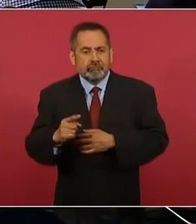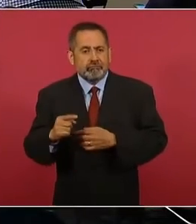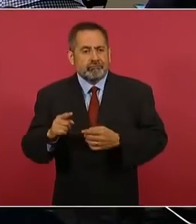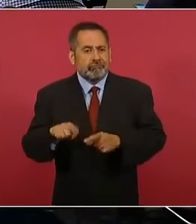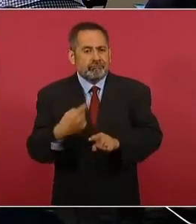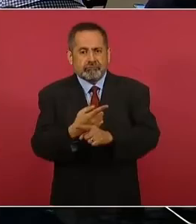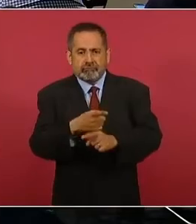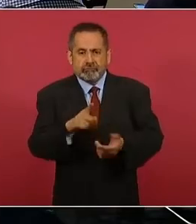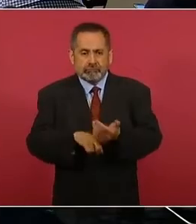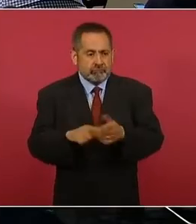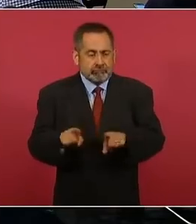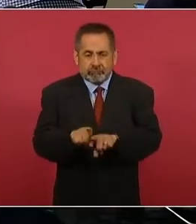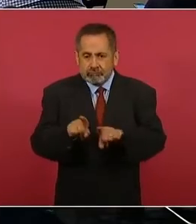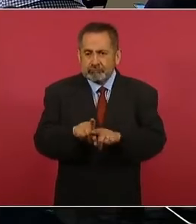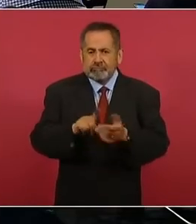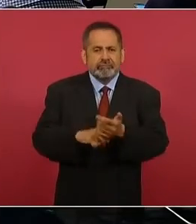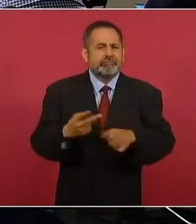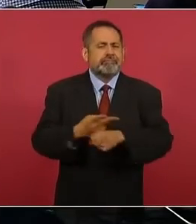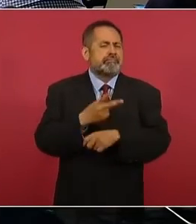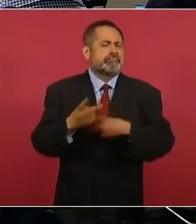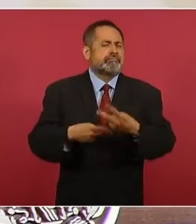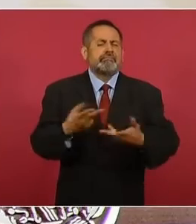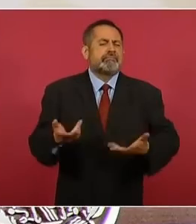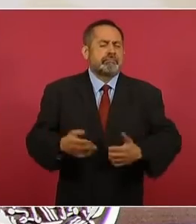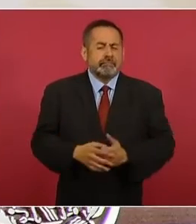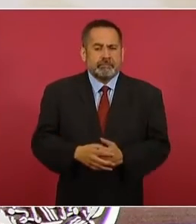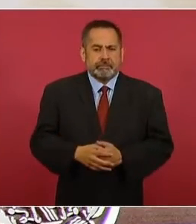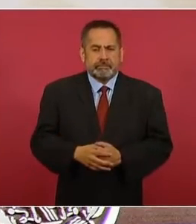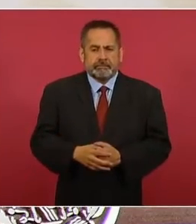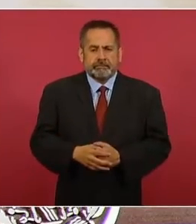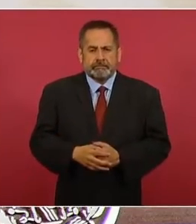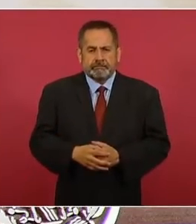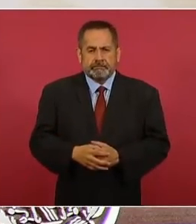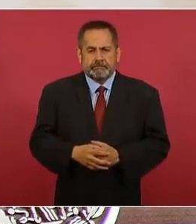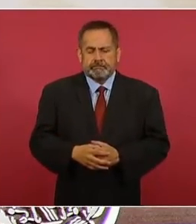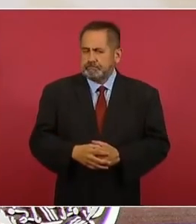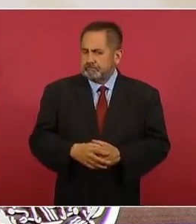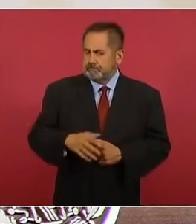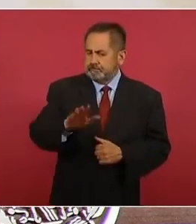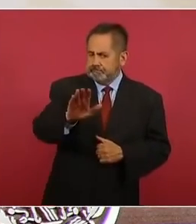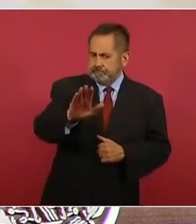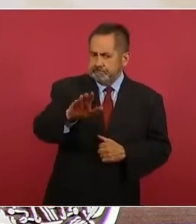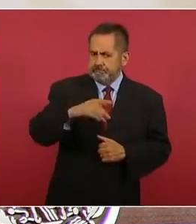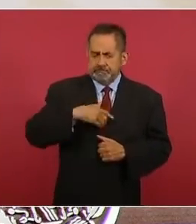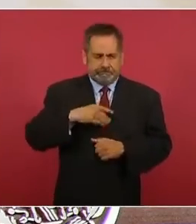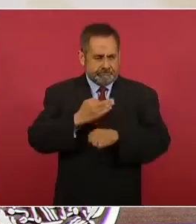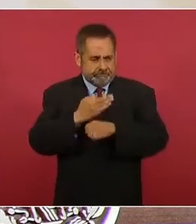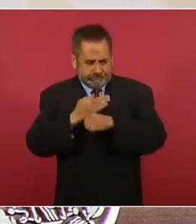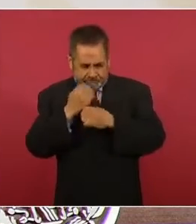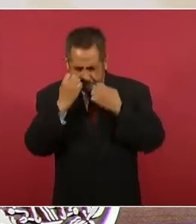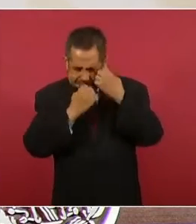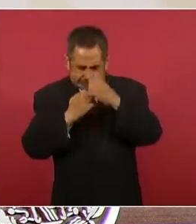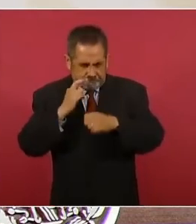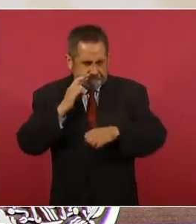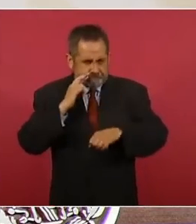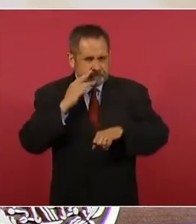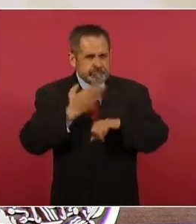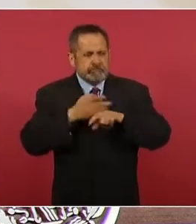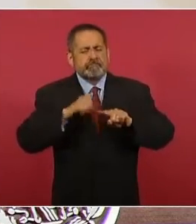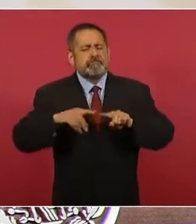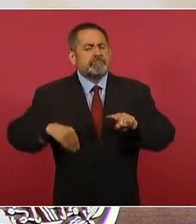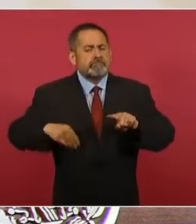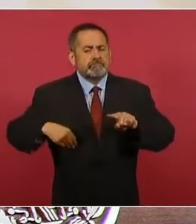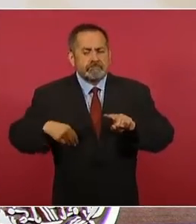ahí y que tenían estas condiciones. ¿Qué va a pasar en ese caso? Hay una revisión de responsabilidades precisas,